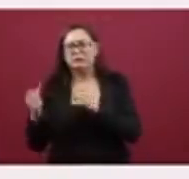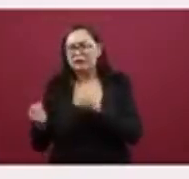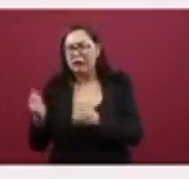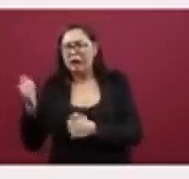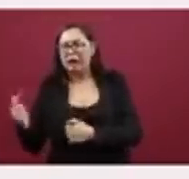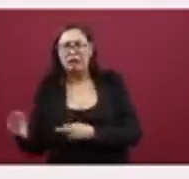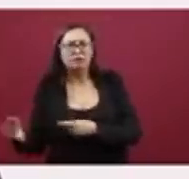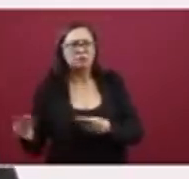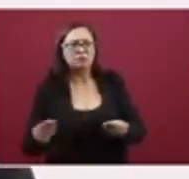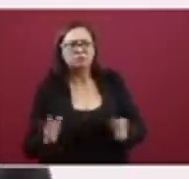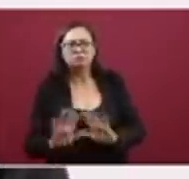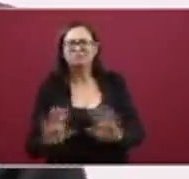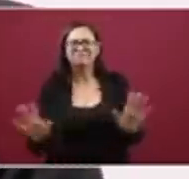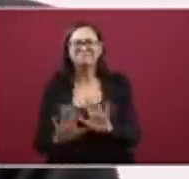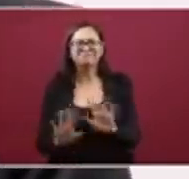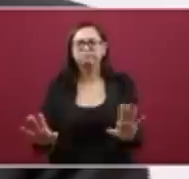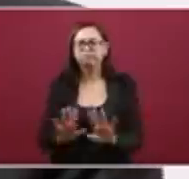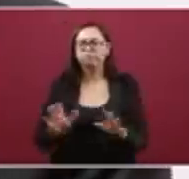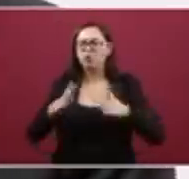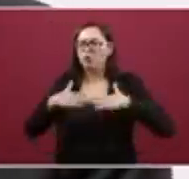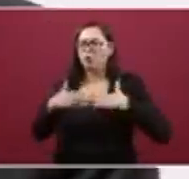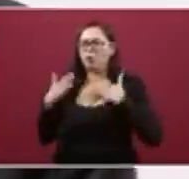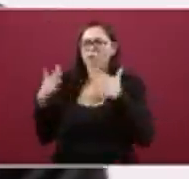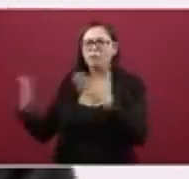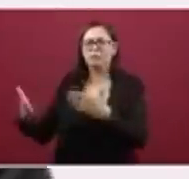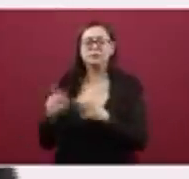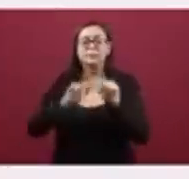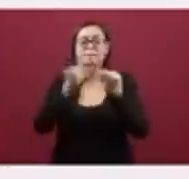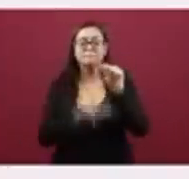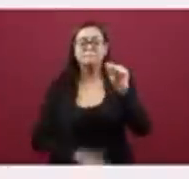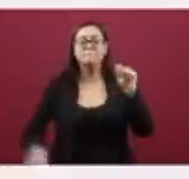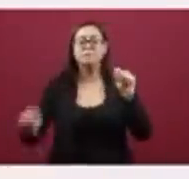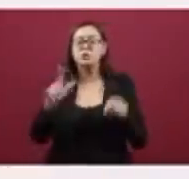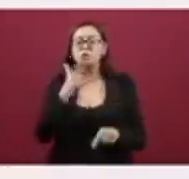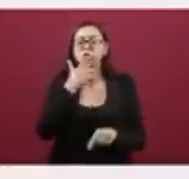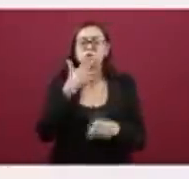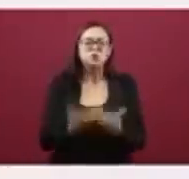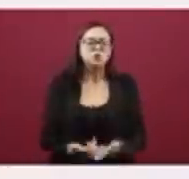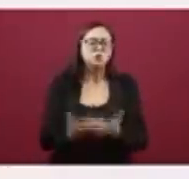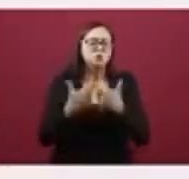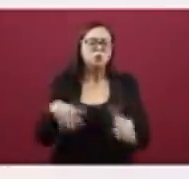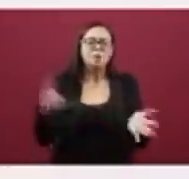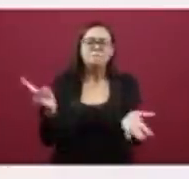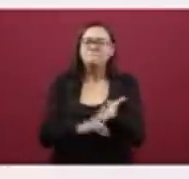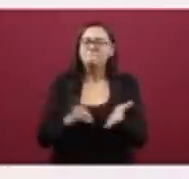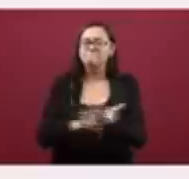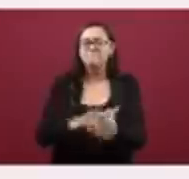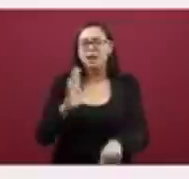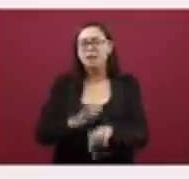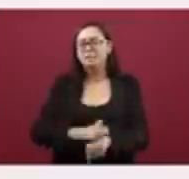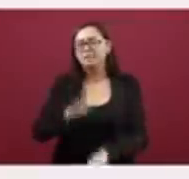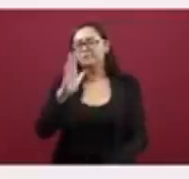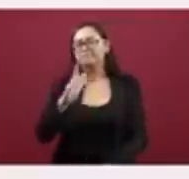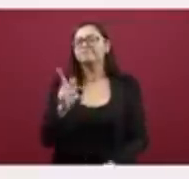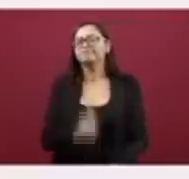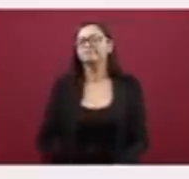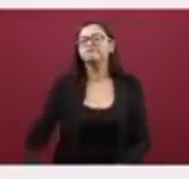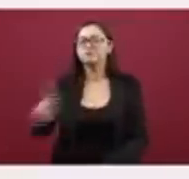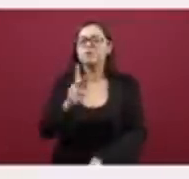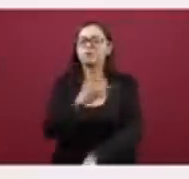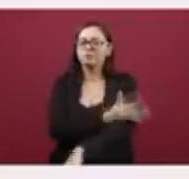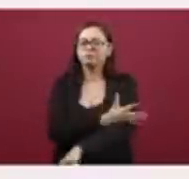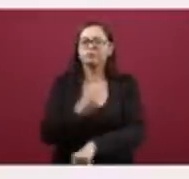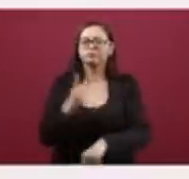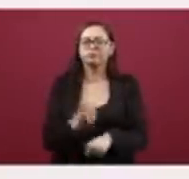la mayor riqueza de méxico es la honestidad de su pueblo a eso nos